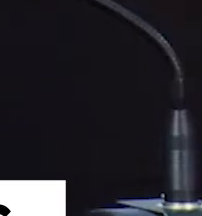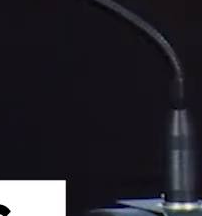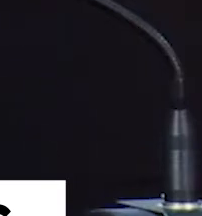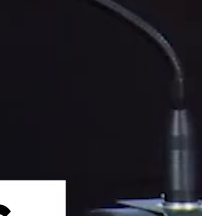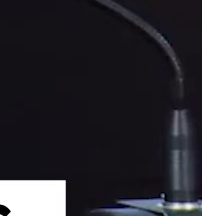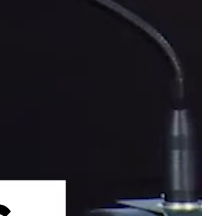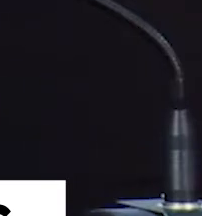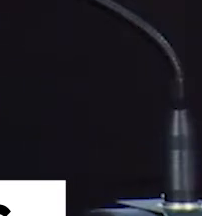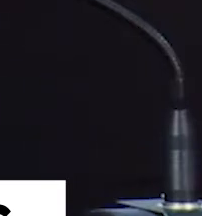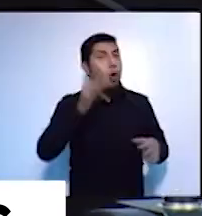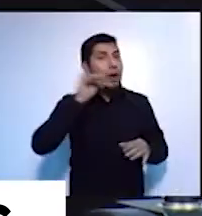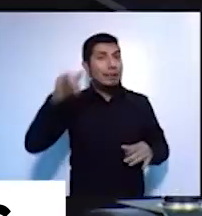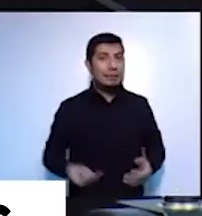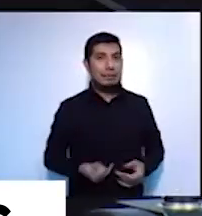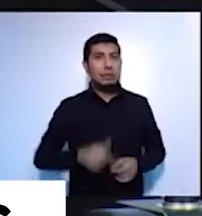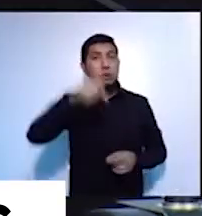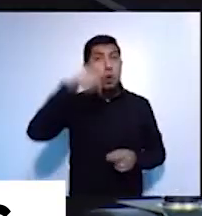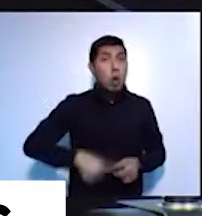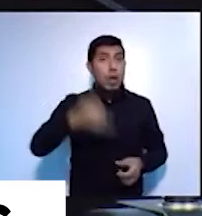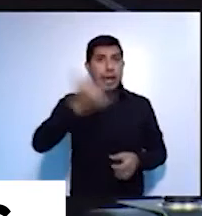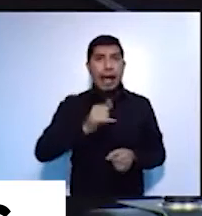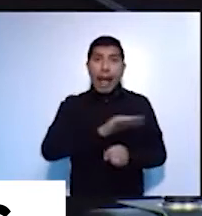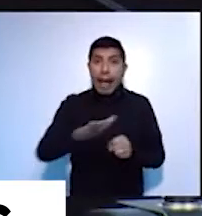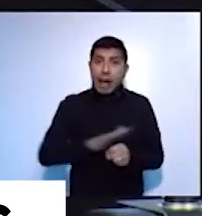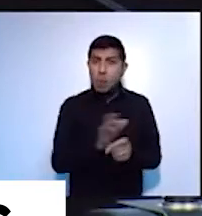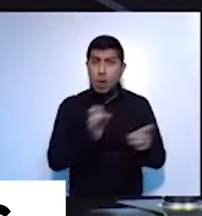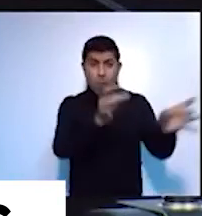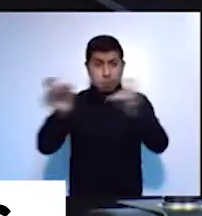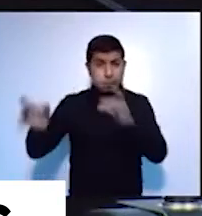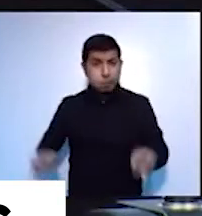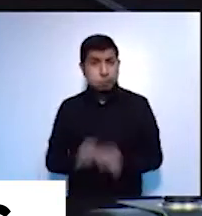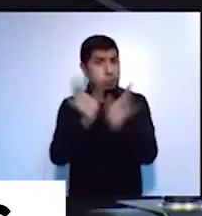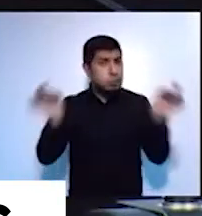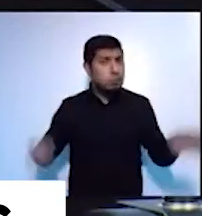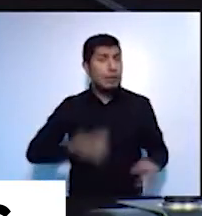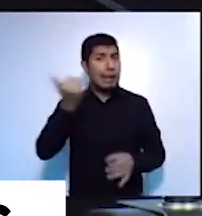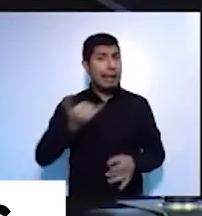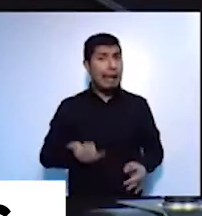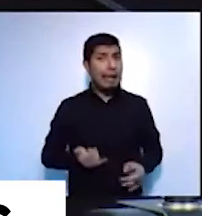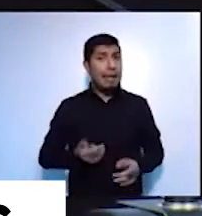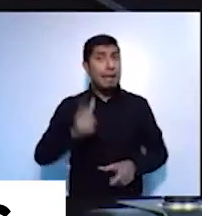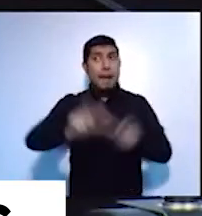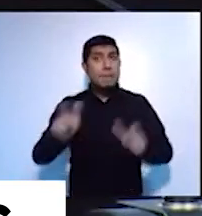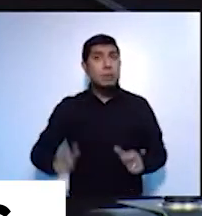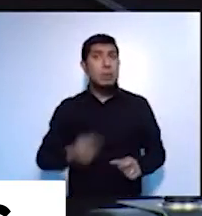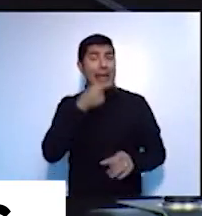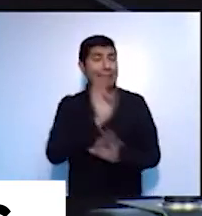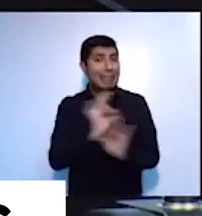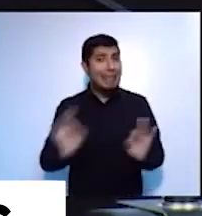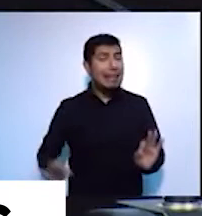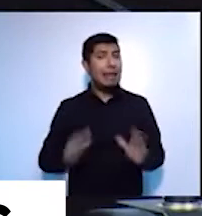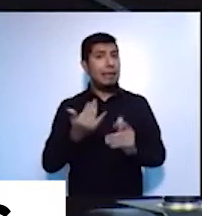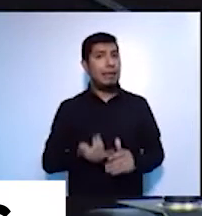posibilidad de circulación viral. Hoy tenemos circulación viral y, sin embargo, la gente no cumple con las indicaciones.